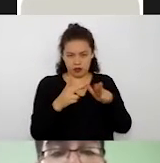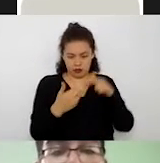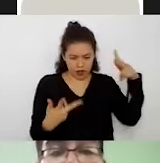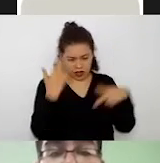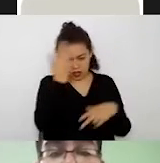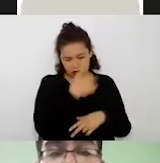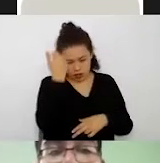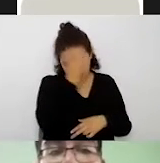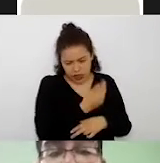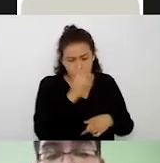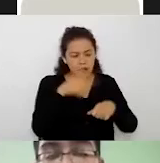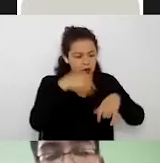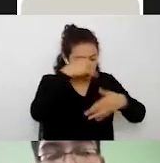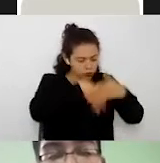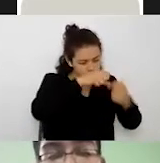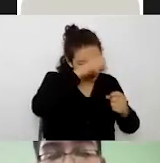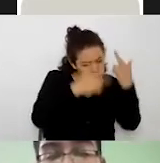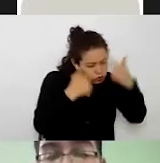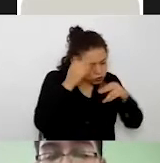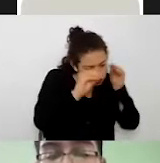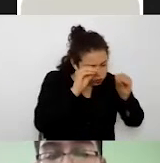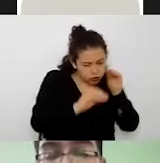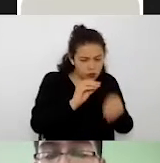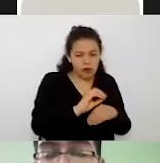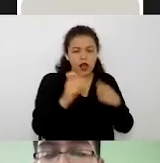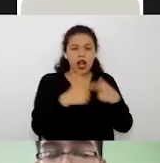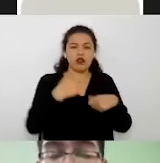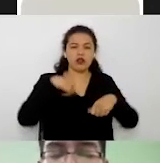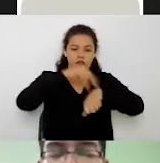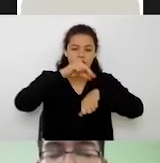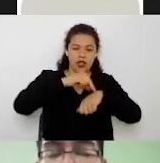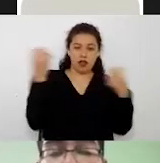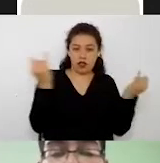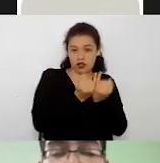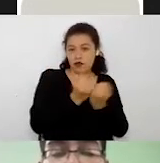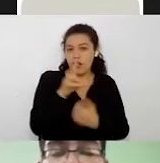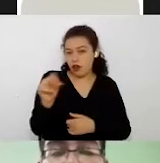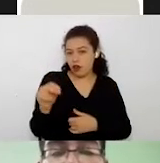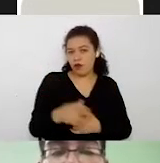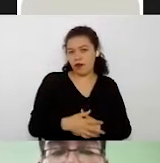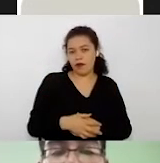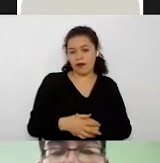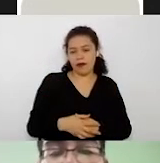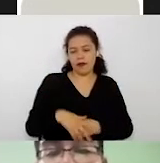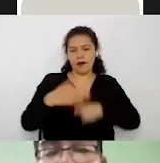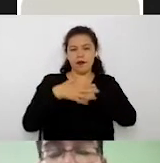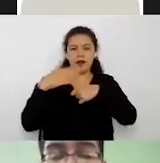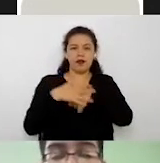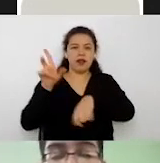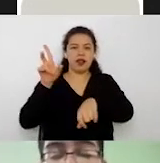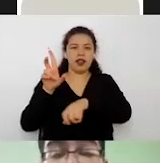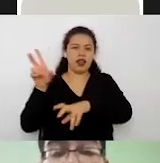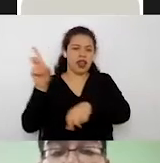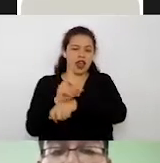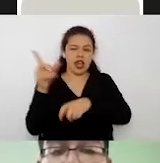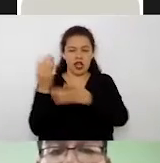revisión. Eh, no se hace como si fuéramos médicos, creo que en unos días tendrán esa capacitación y sabrán